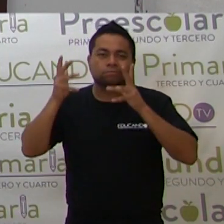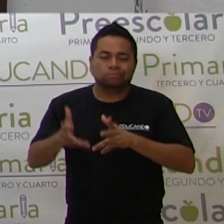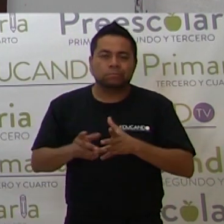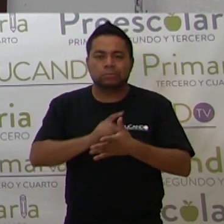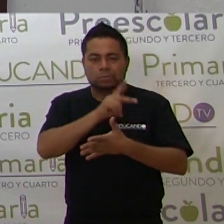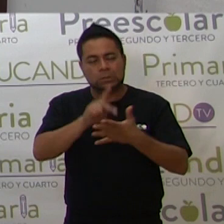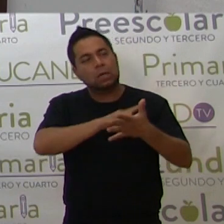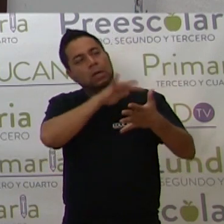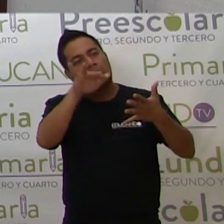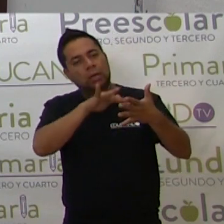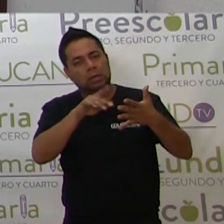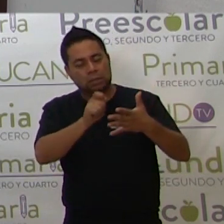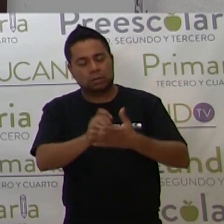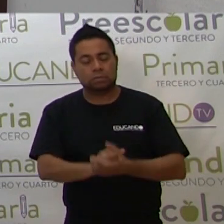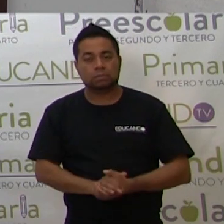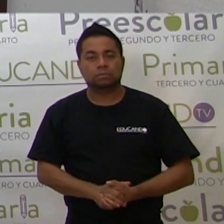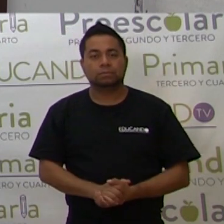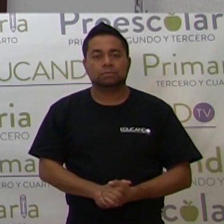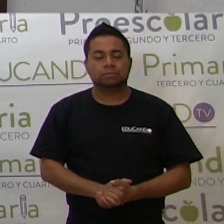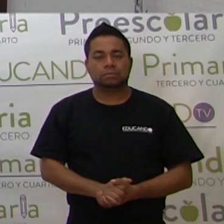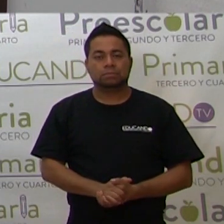a leerlo. Les